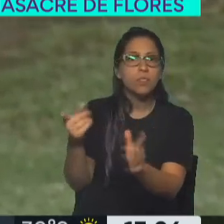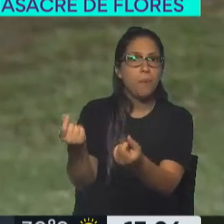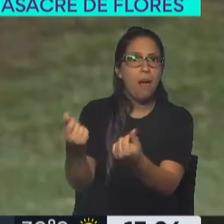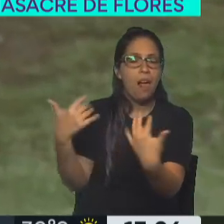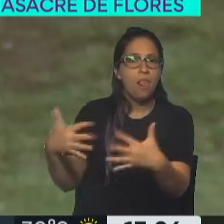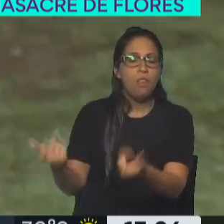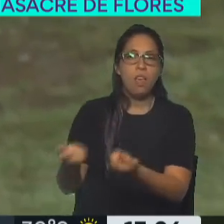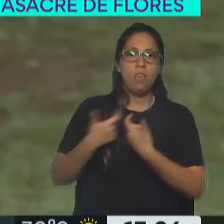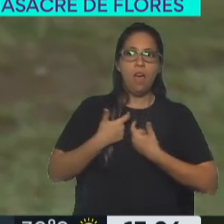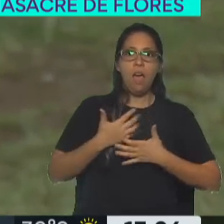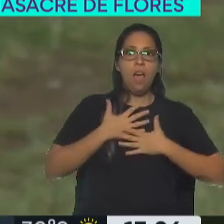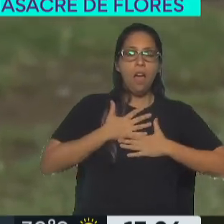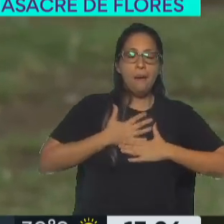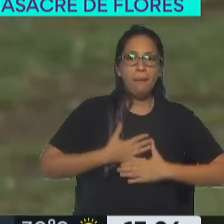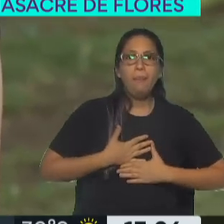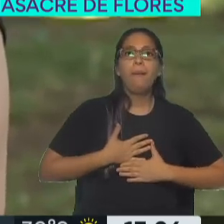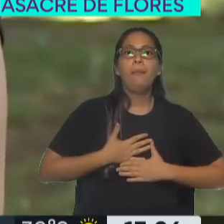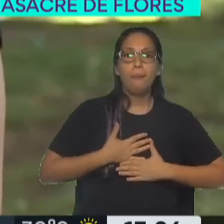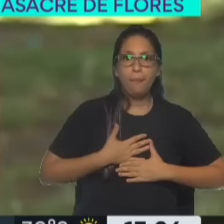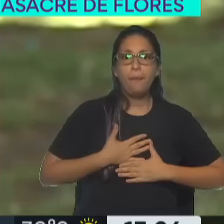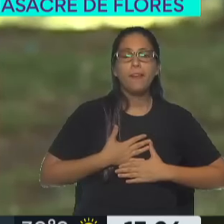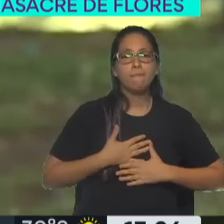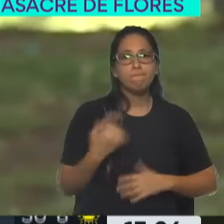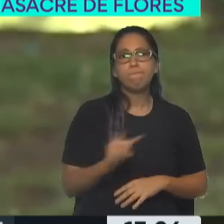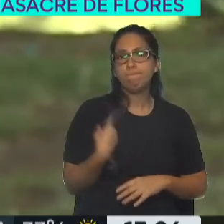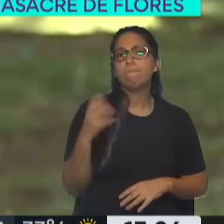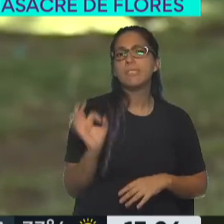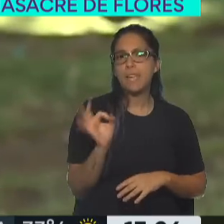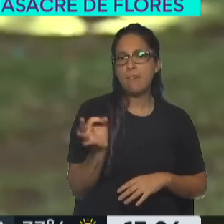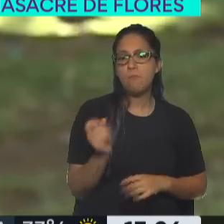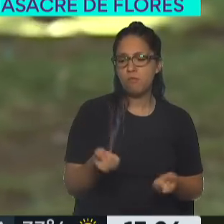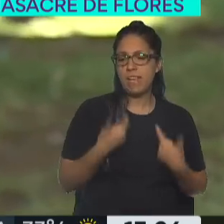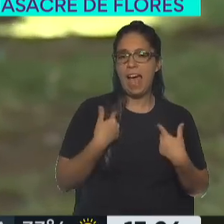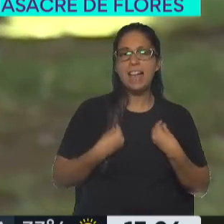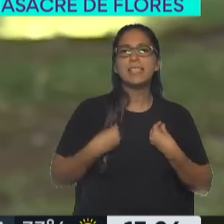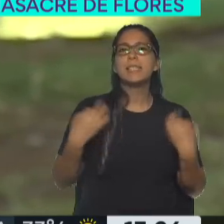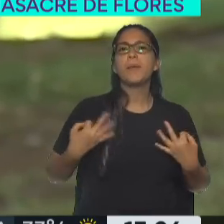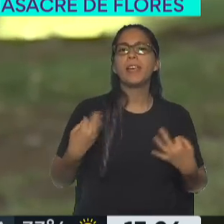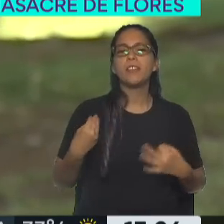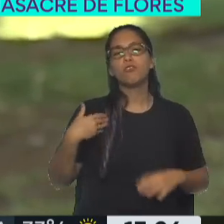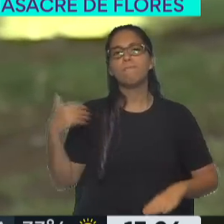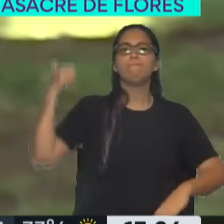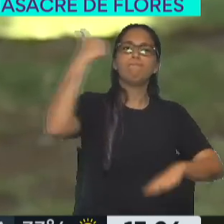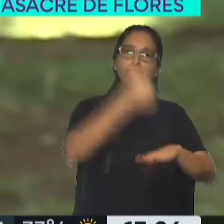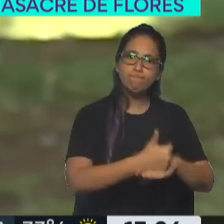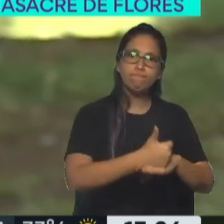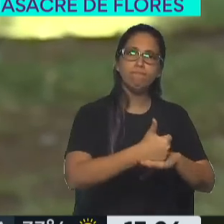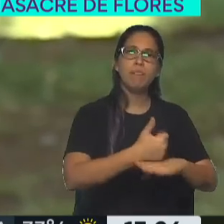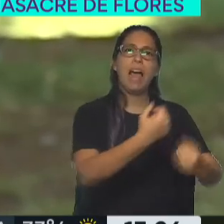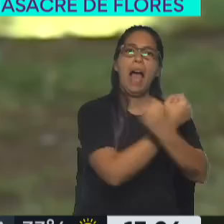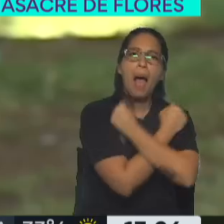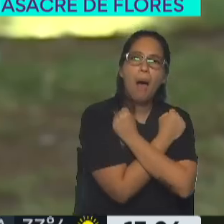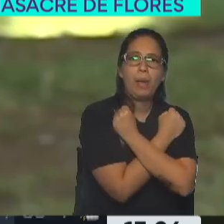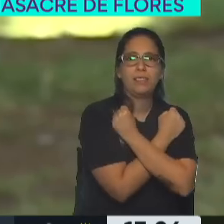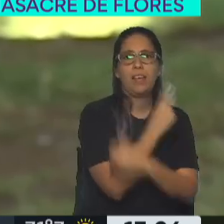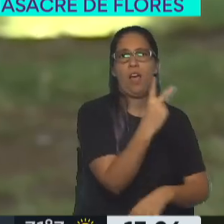valioso. Entonces, sabemos qué es lo que hace bien y en este caso venir hasta acá para abrazar a